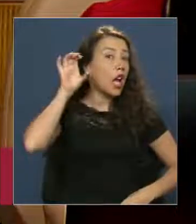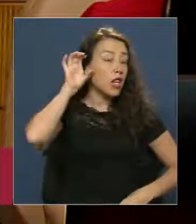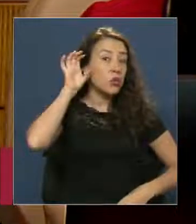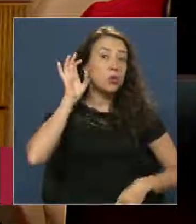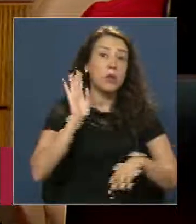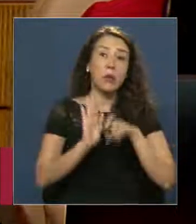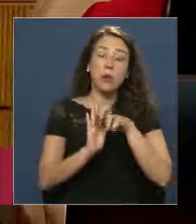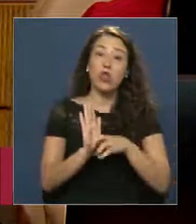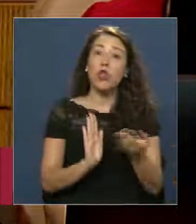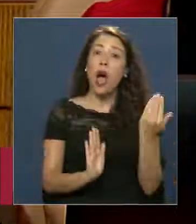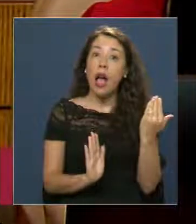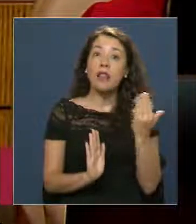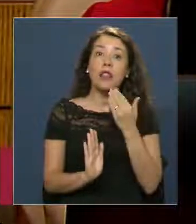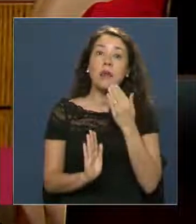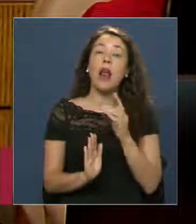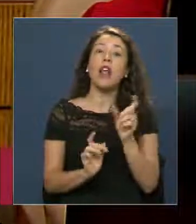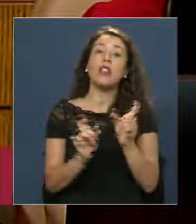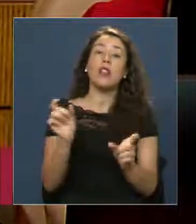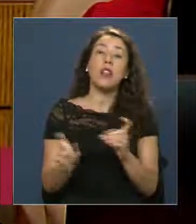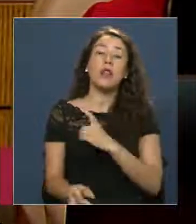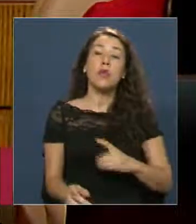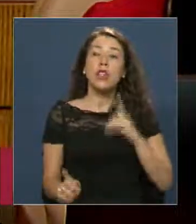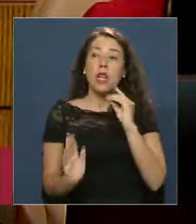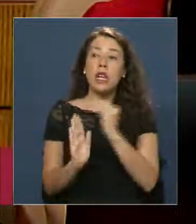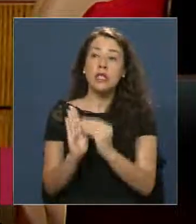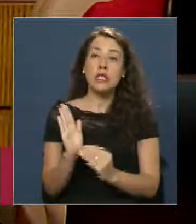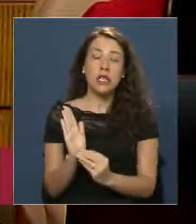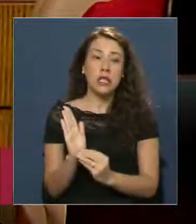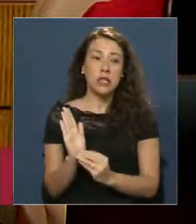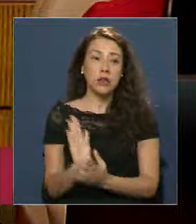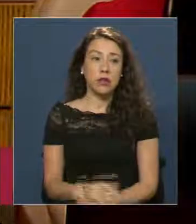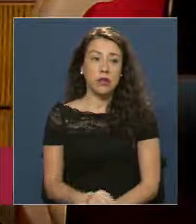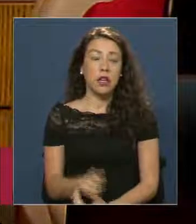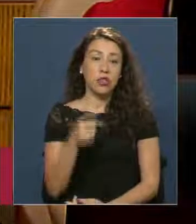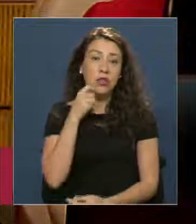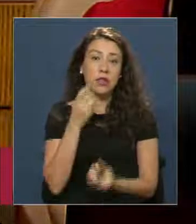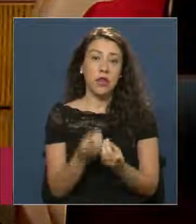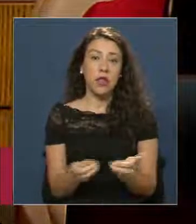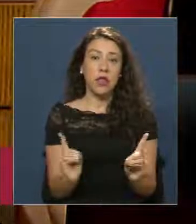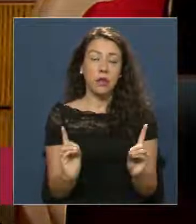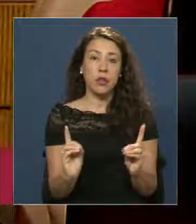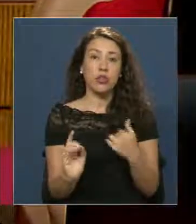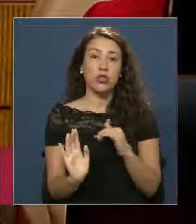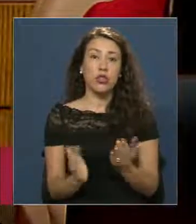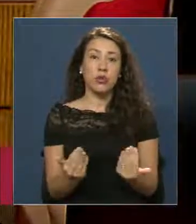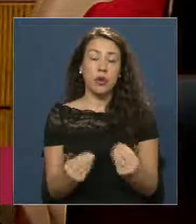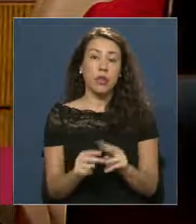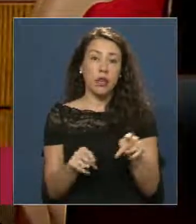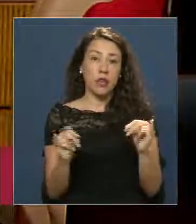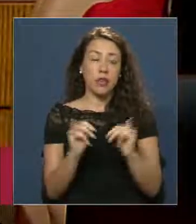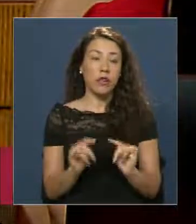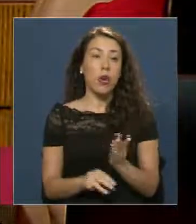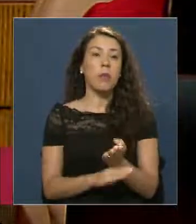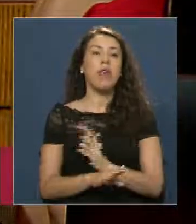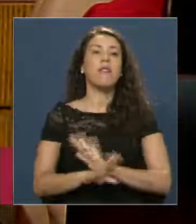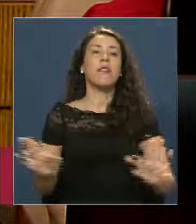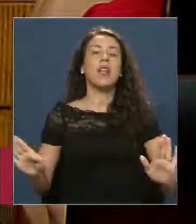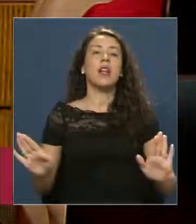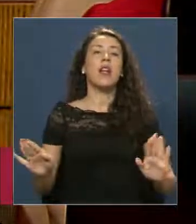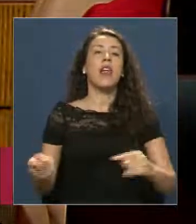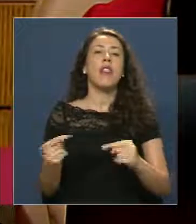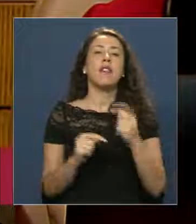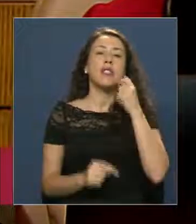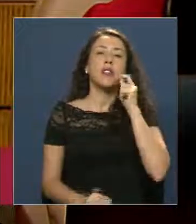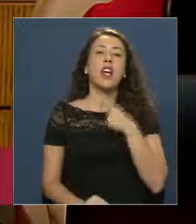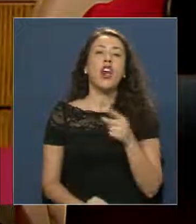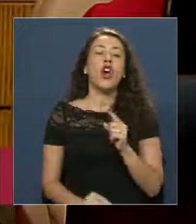proyecto anterior a todos los que están inscritos, porque la verdad de eso se trata la democracia. Yo espero que así sea y no pidan cerrar el debate porque significa